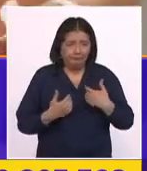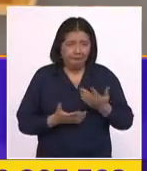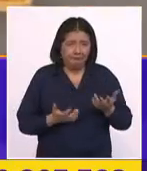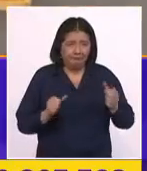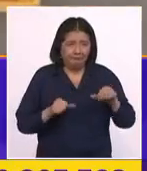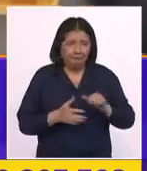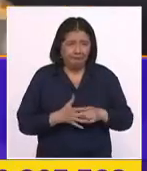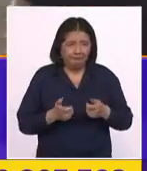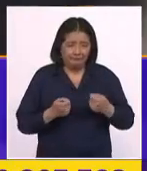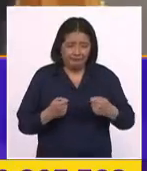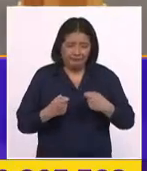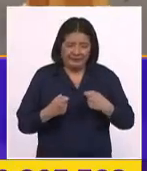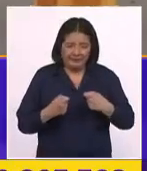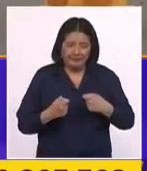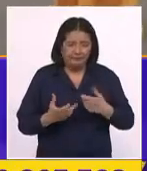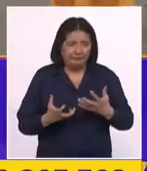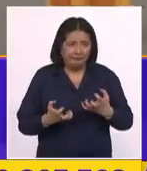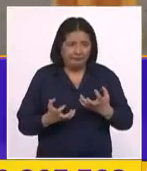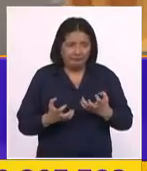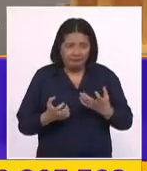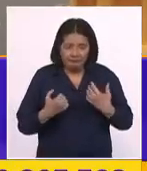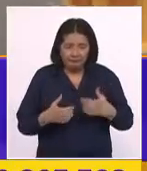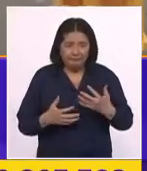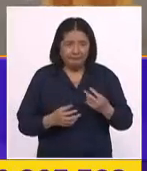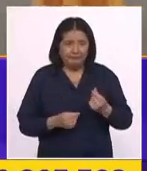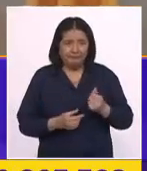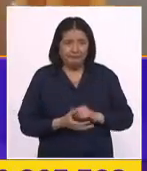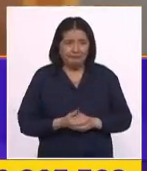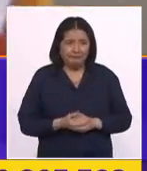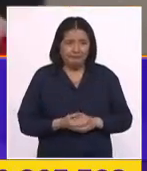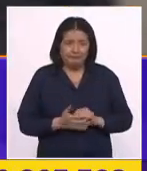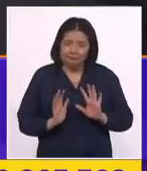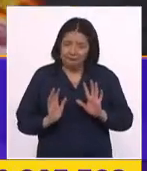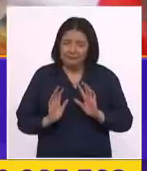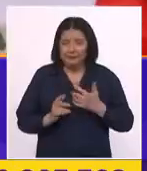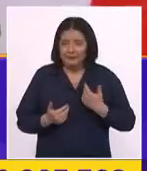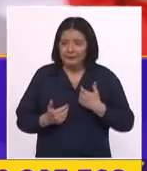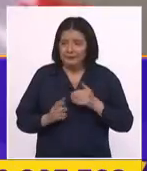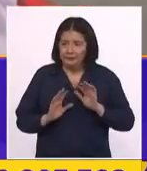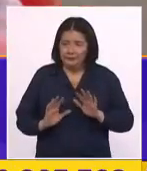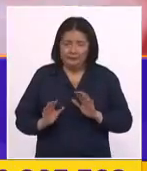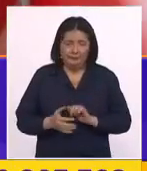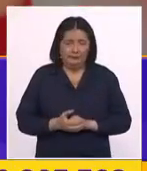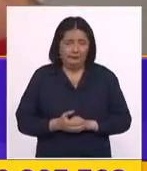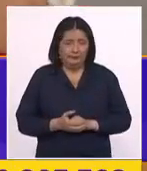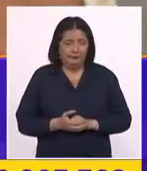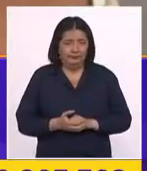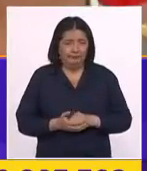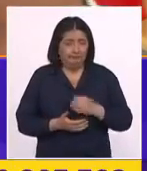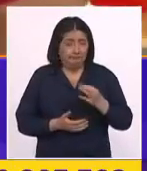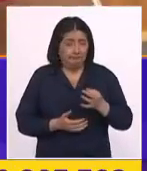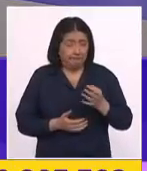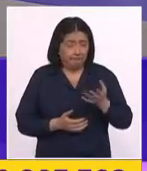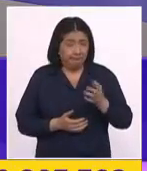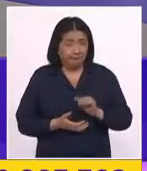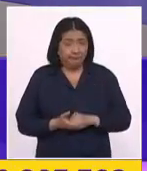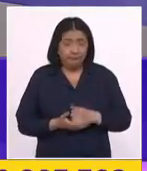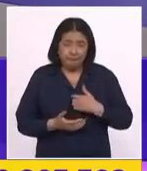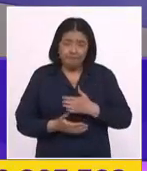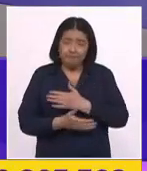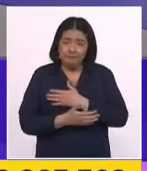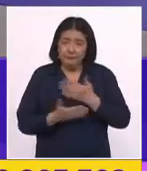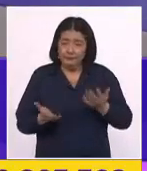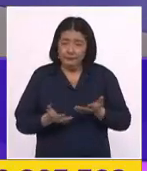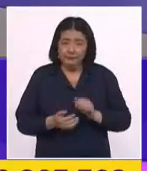costumbre de presionarme demasiado y quiero las cosas ya, pues, ¿no? Entonces dije, no, todo con calma. De hecho, también te hemos